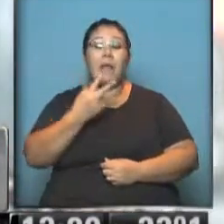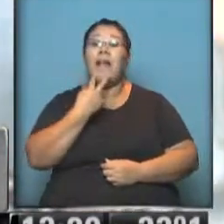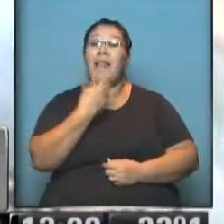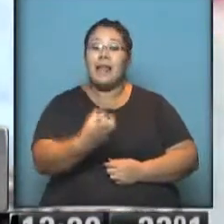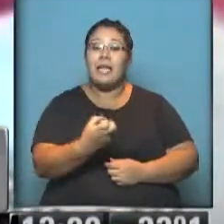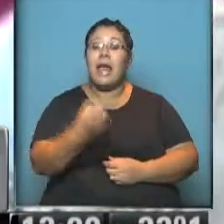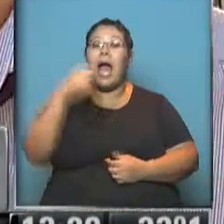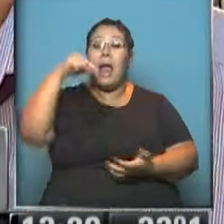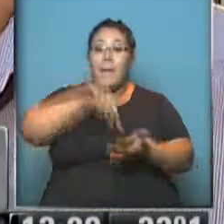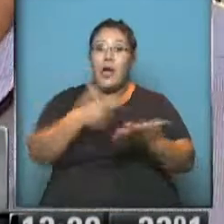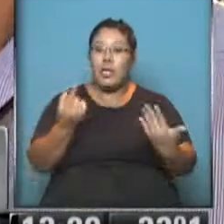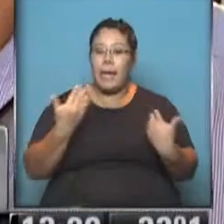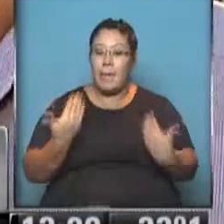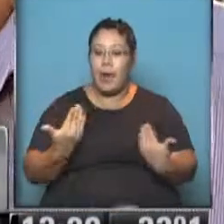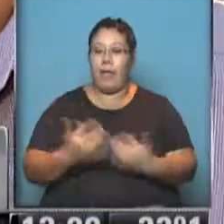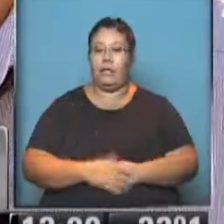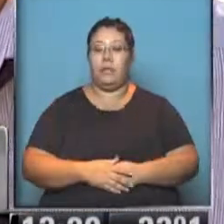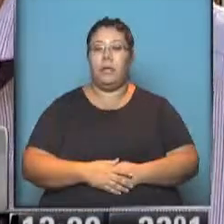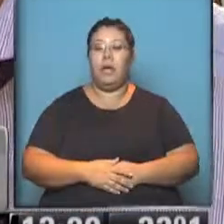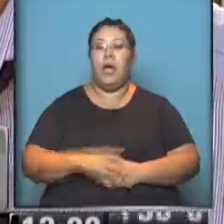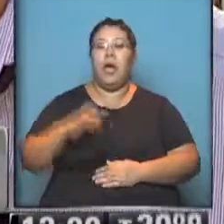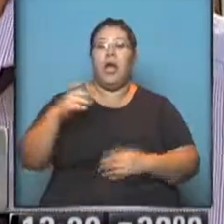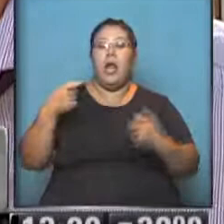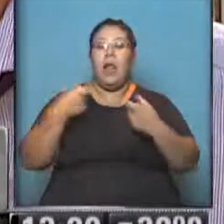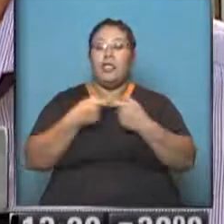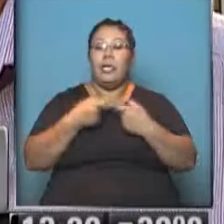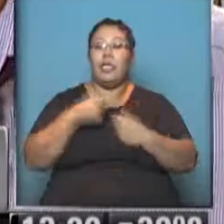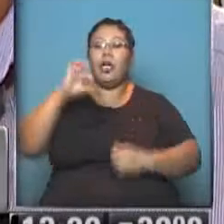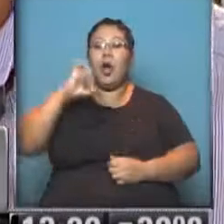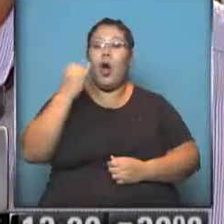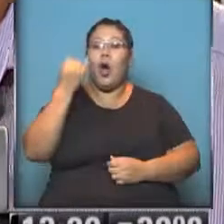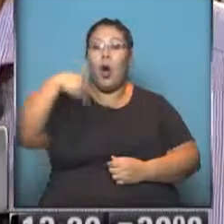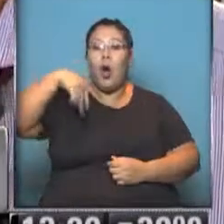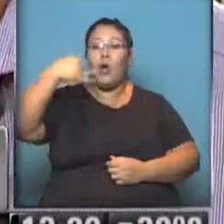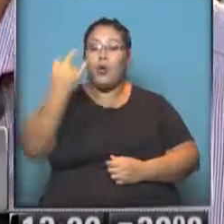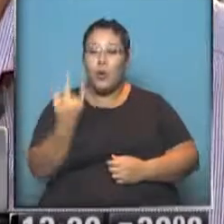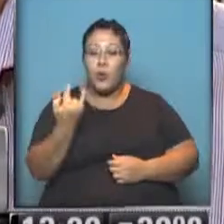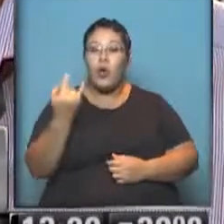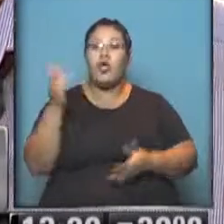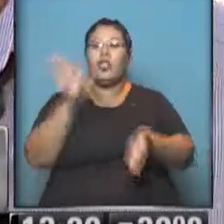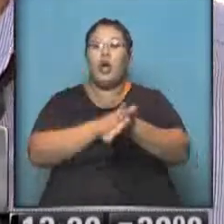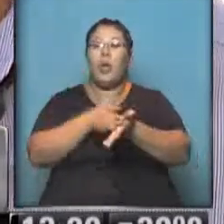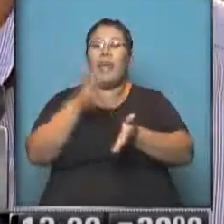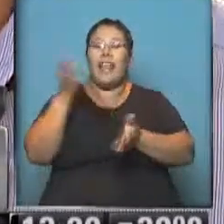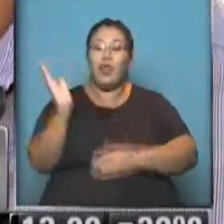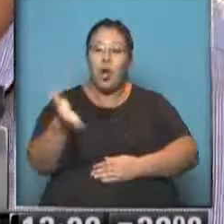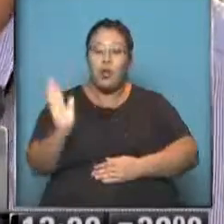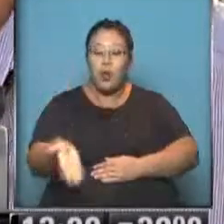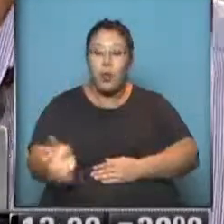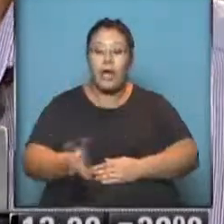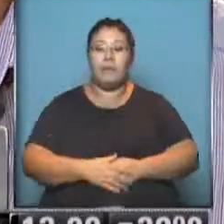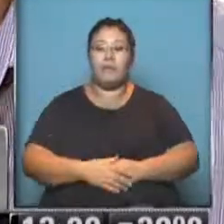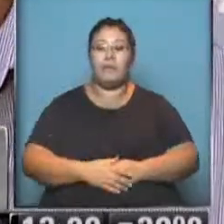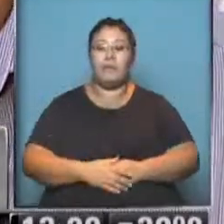el país. Que la propia ONU, a través del Comité contra la Tortura, Amnistía Internacional, ha informado en el